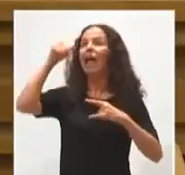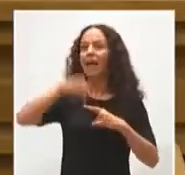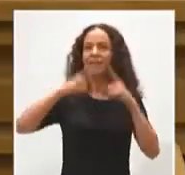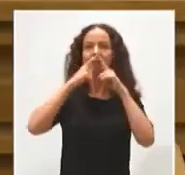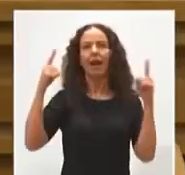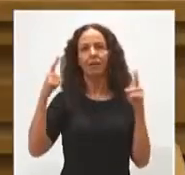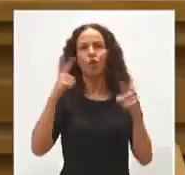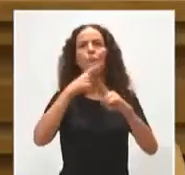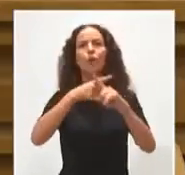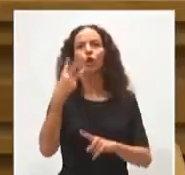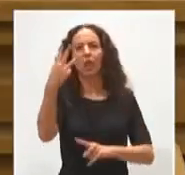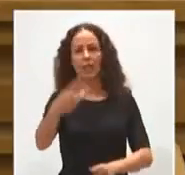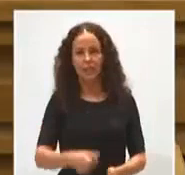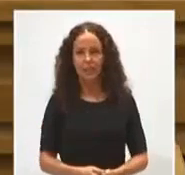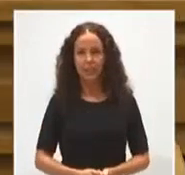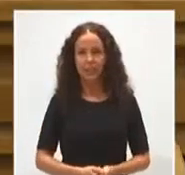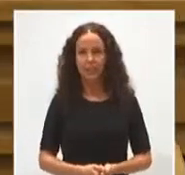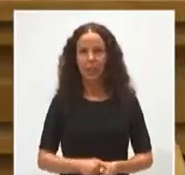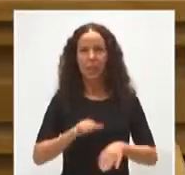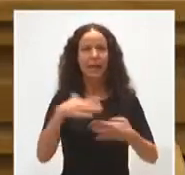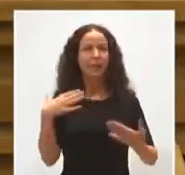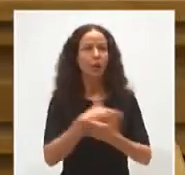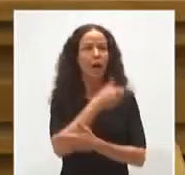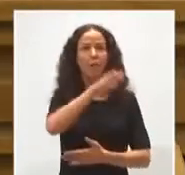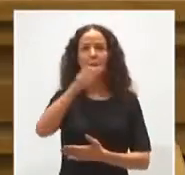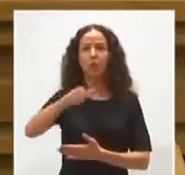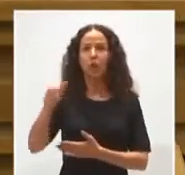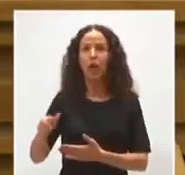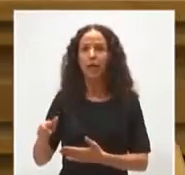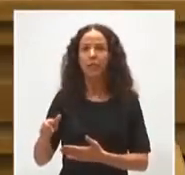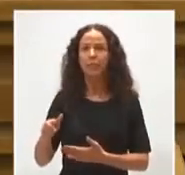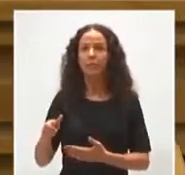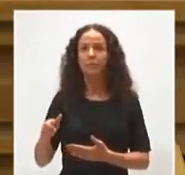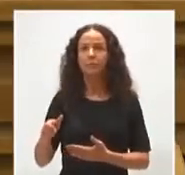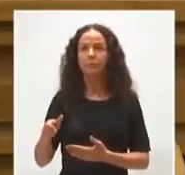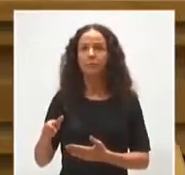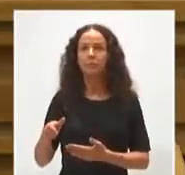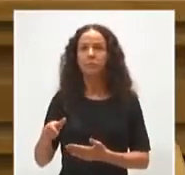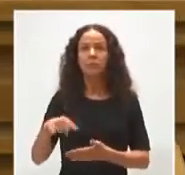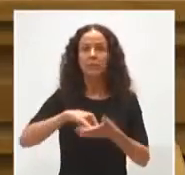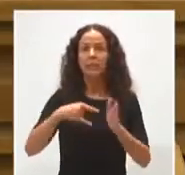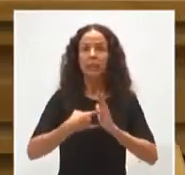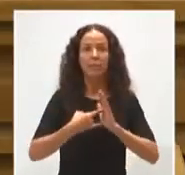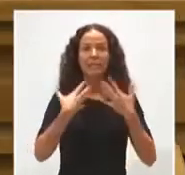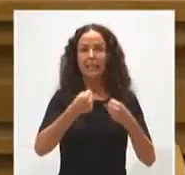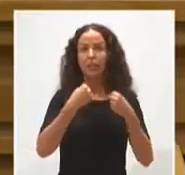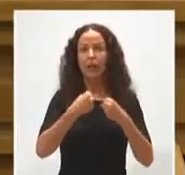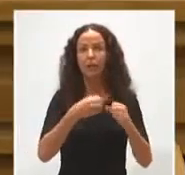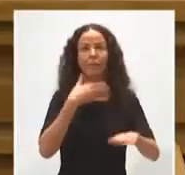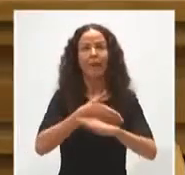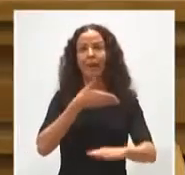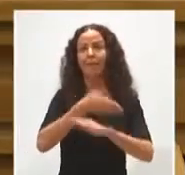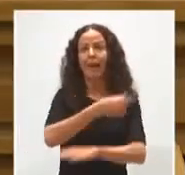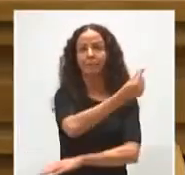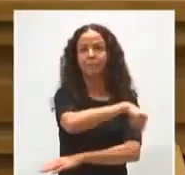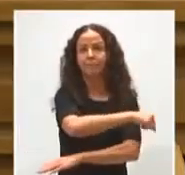que una invitación enorme a que todo el mundo intente y se ponga a disposición del sistema sanitario para vacunarse porque la confusión de